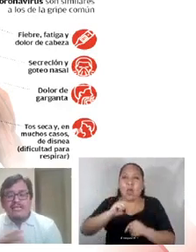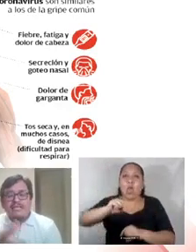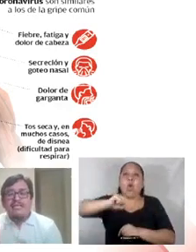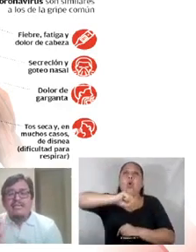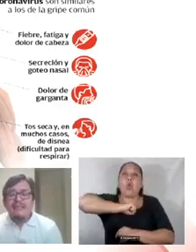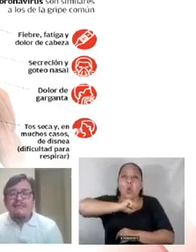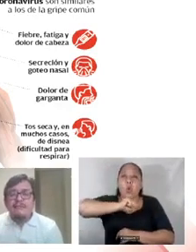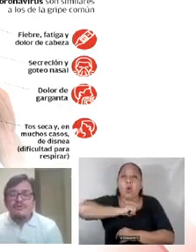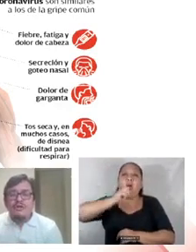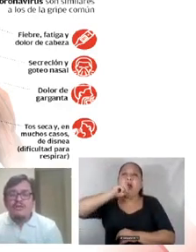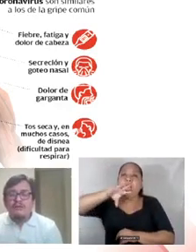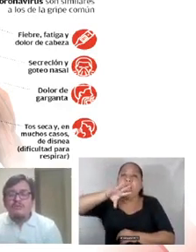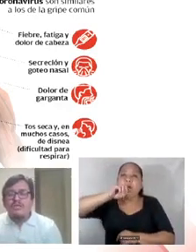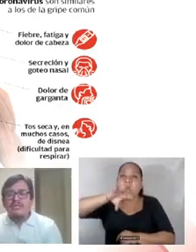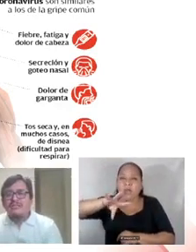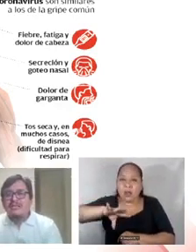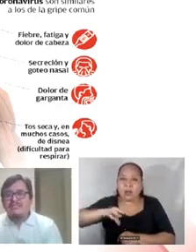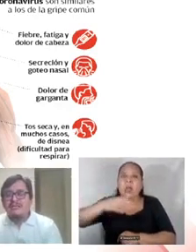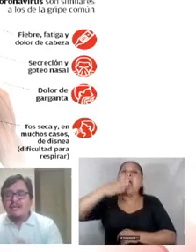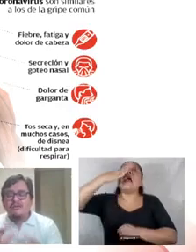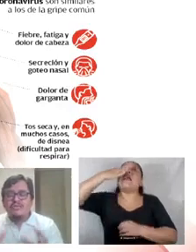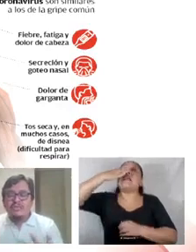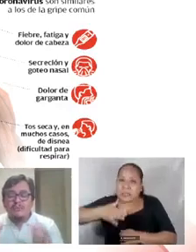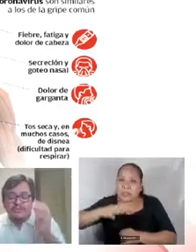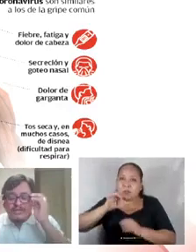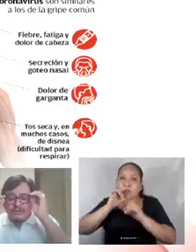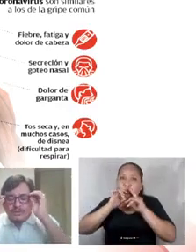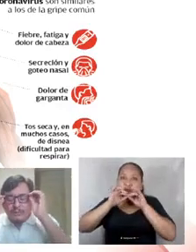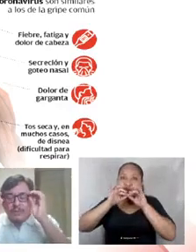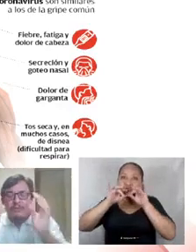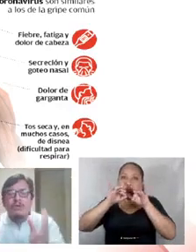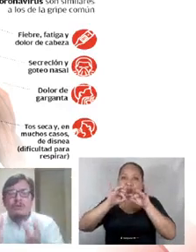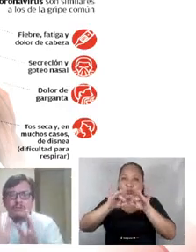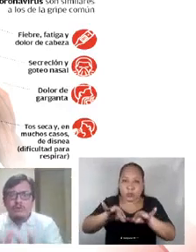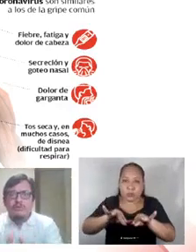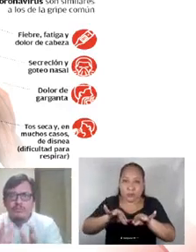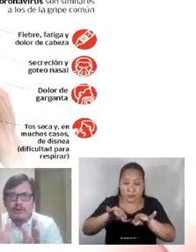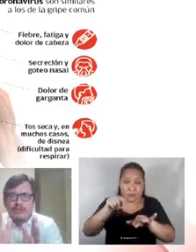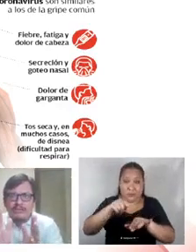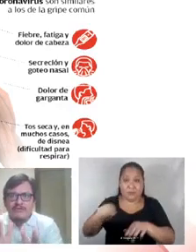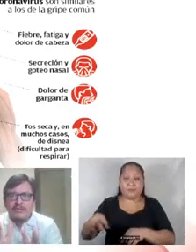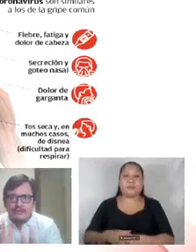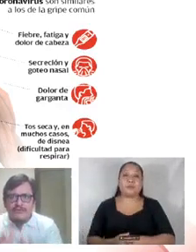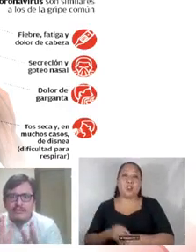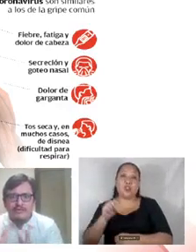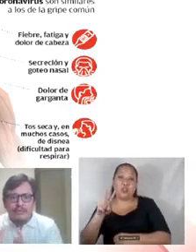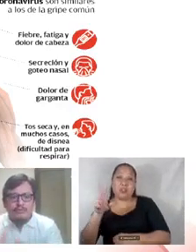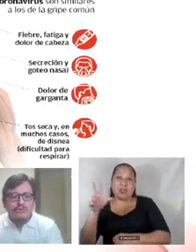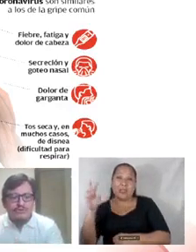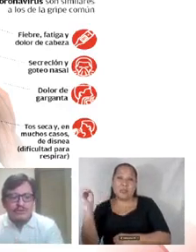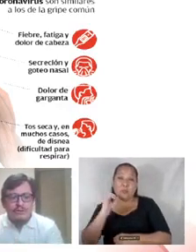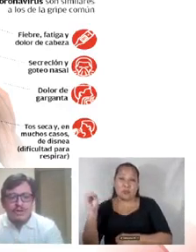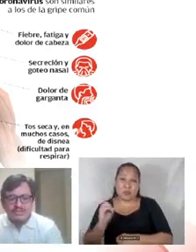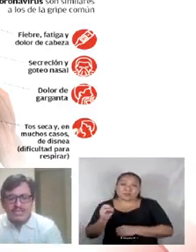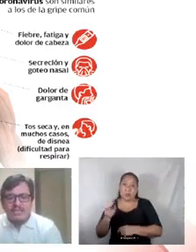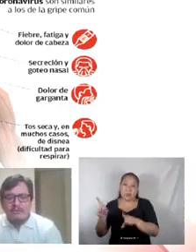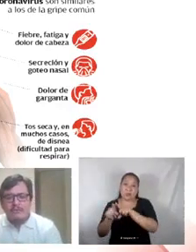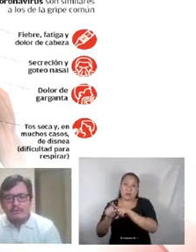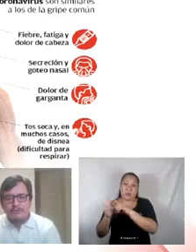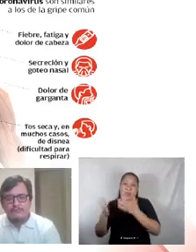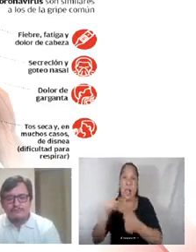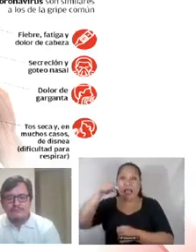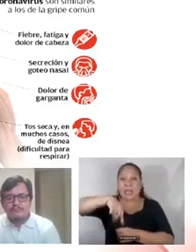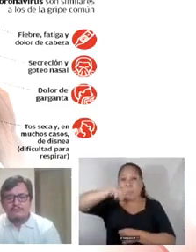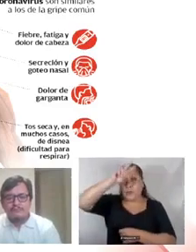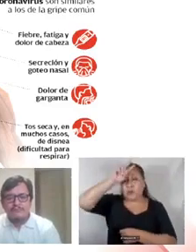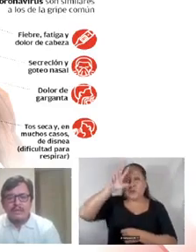estornudar. Y la letalidad que ya hablábamos, ¿no? A nivel mundial está entre 2 a 3%, en el Perú, según, por las cifras oficiales, 3.5%. Siguiente,